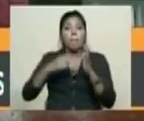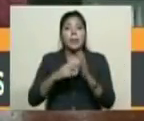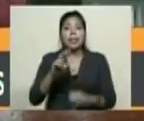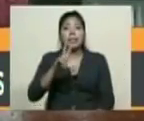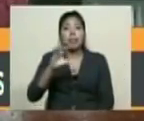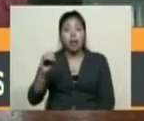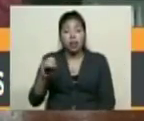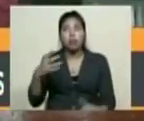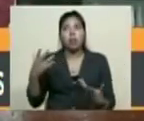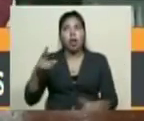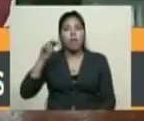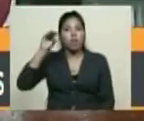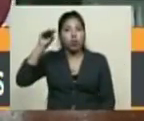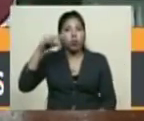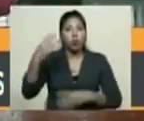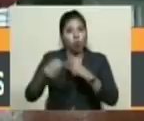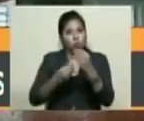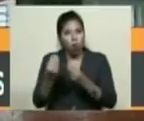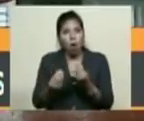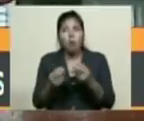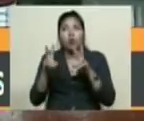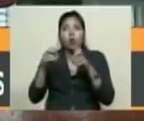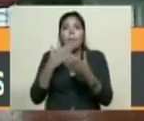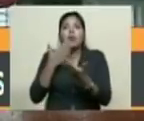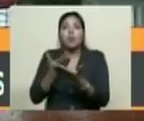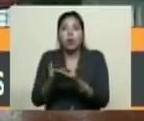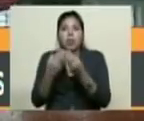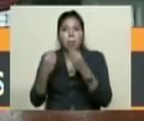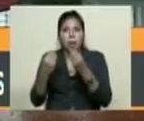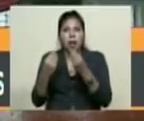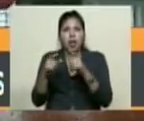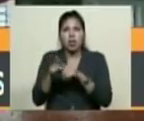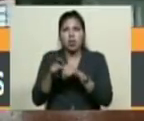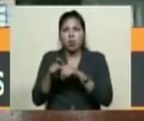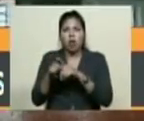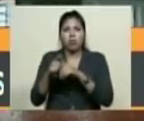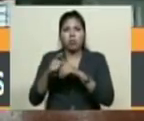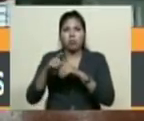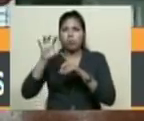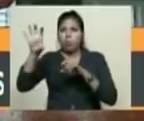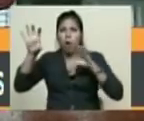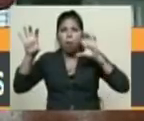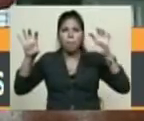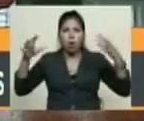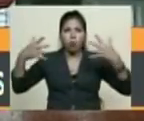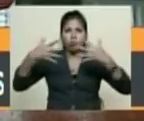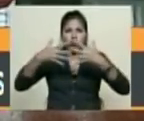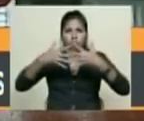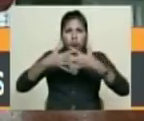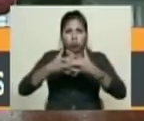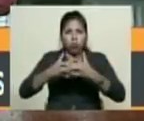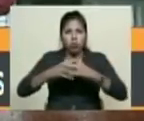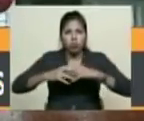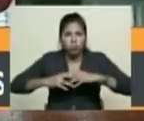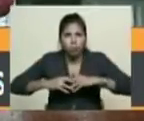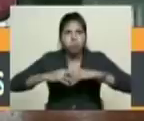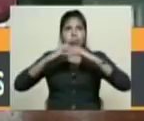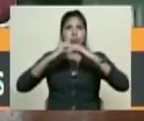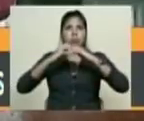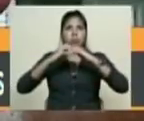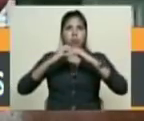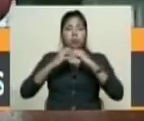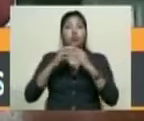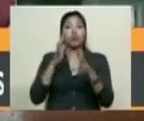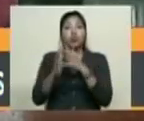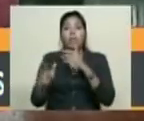el futuro, llevo nuevas propuestas para solidificar la alianza humana, económica,